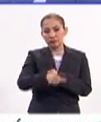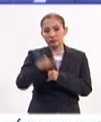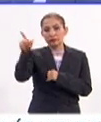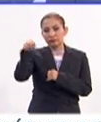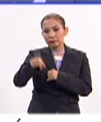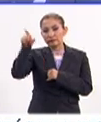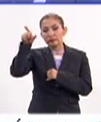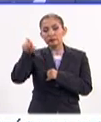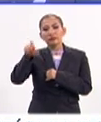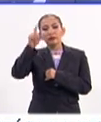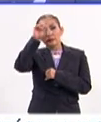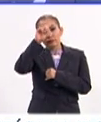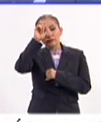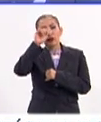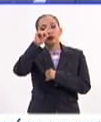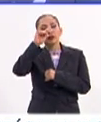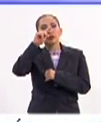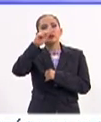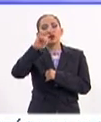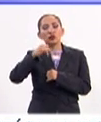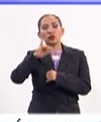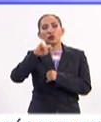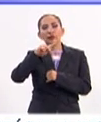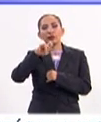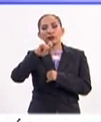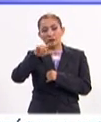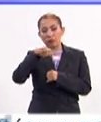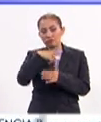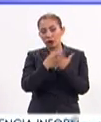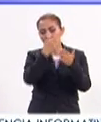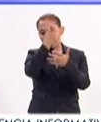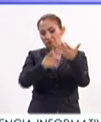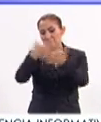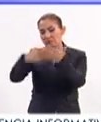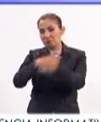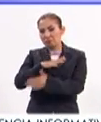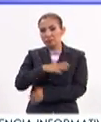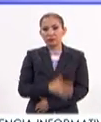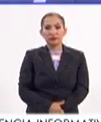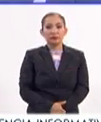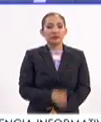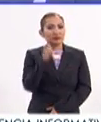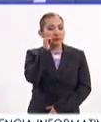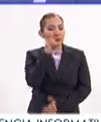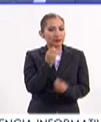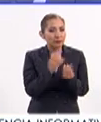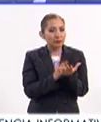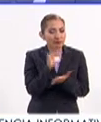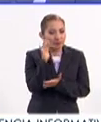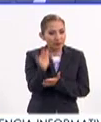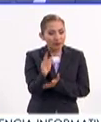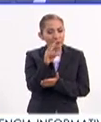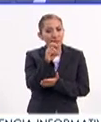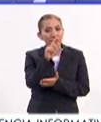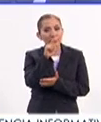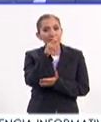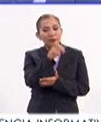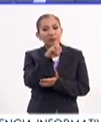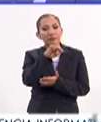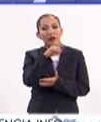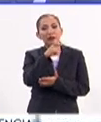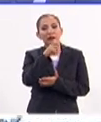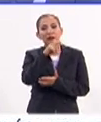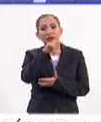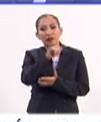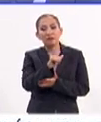www.ipn.mx, en el apartado de orientación juvenil, y ahí tenemos los programas con los que contamos. Como siempre, te agradecemos muchísimo, Valeria